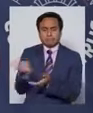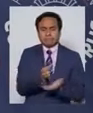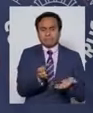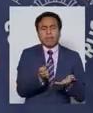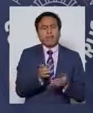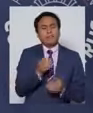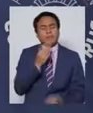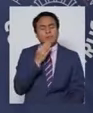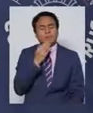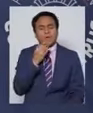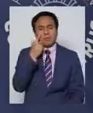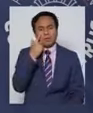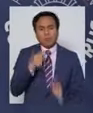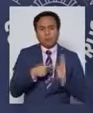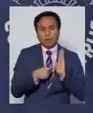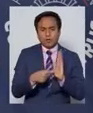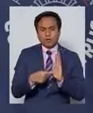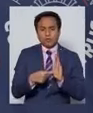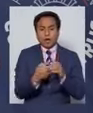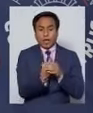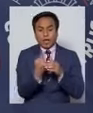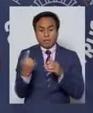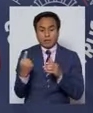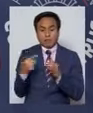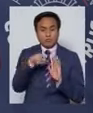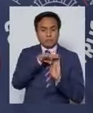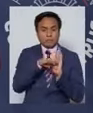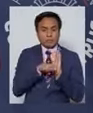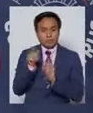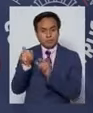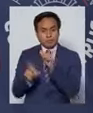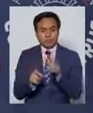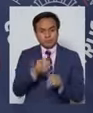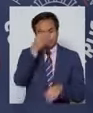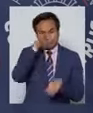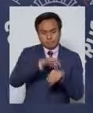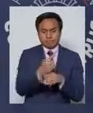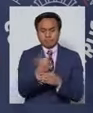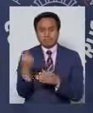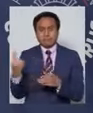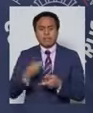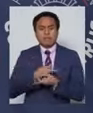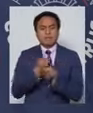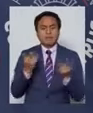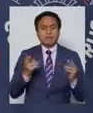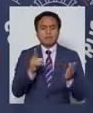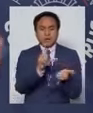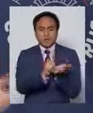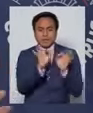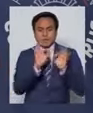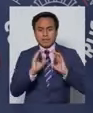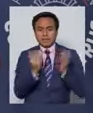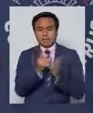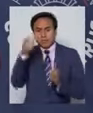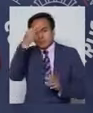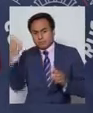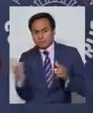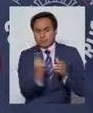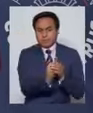Se ha propuesto la medida de aislamiento. Nosotros lanzamos las residencias sanitarias hace muchas semanas